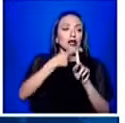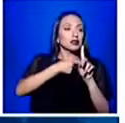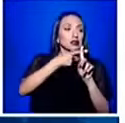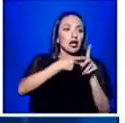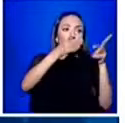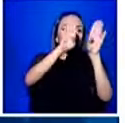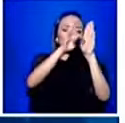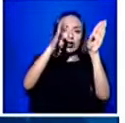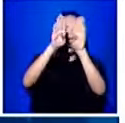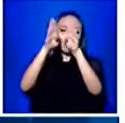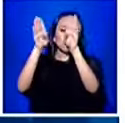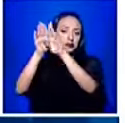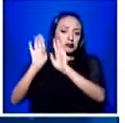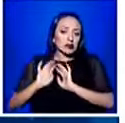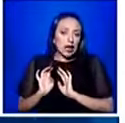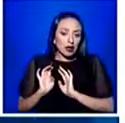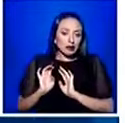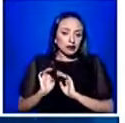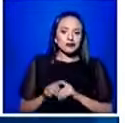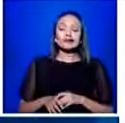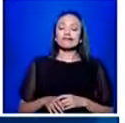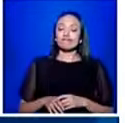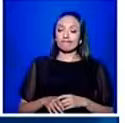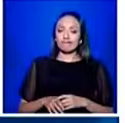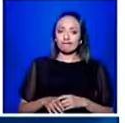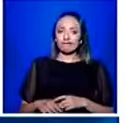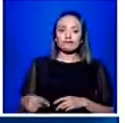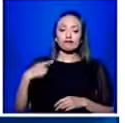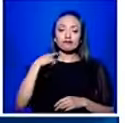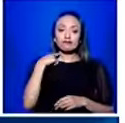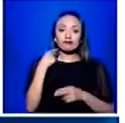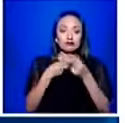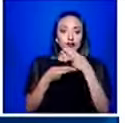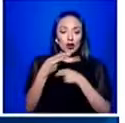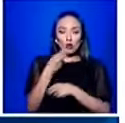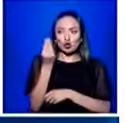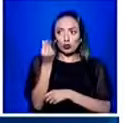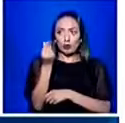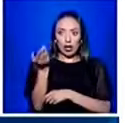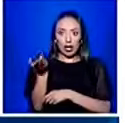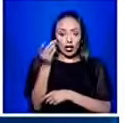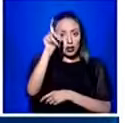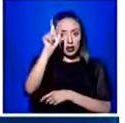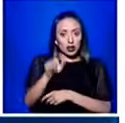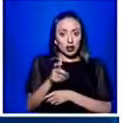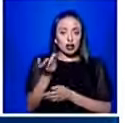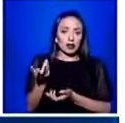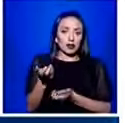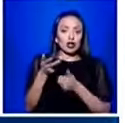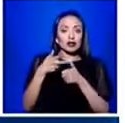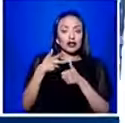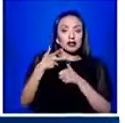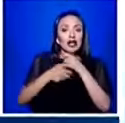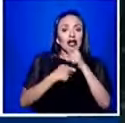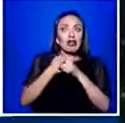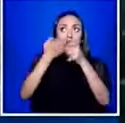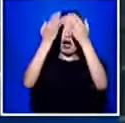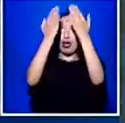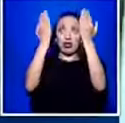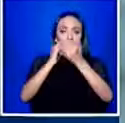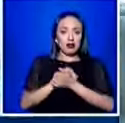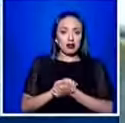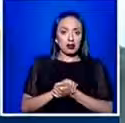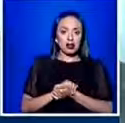los locales, y dese cuenta también es la entradita que tenían los vecinos, ¿no? Muchos son de la tercera edad. ¿El paso